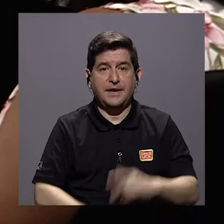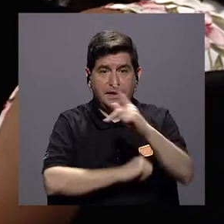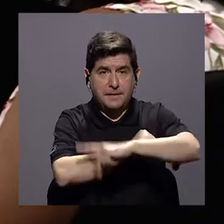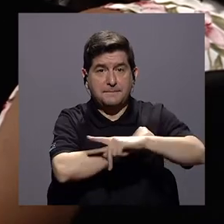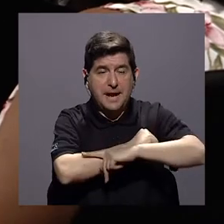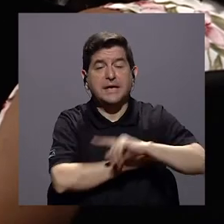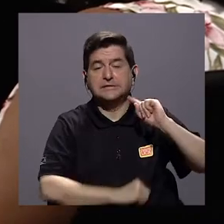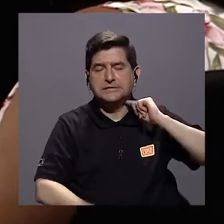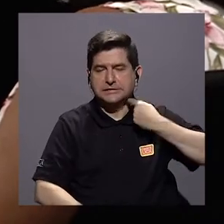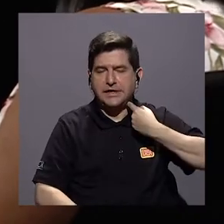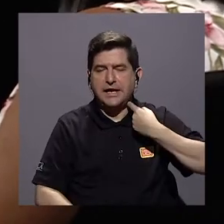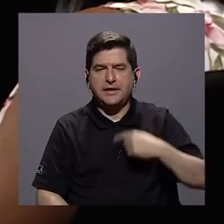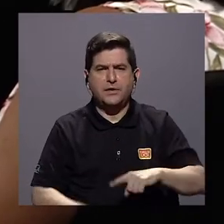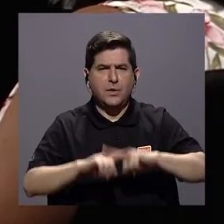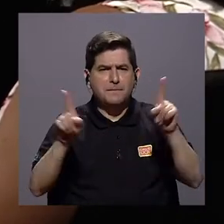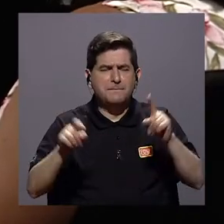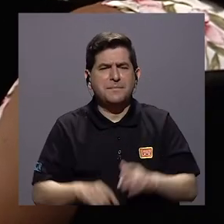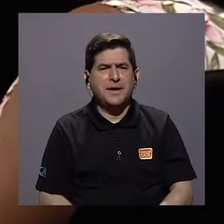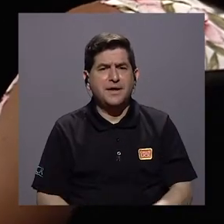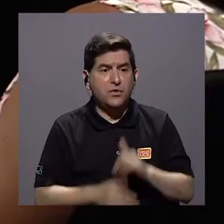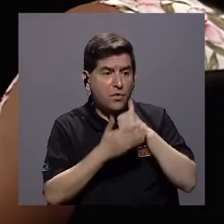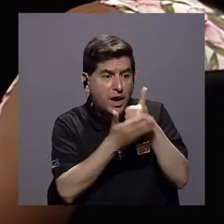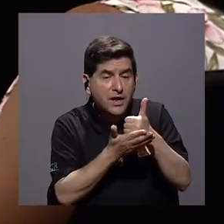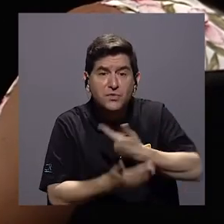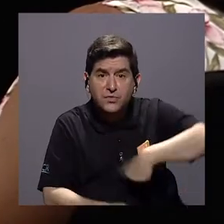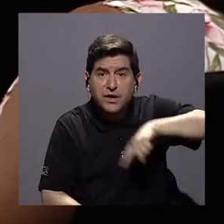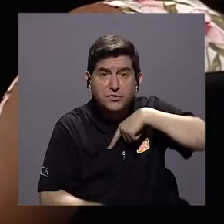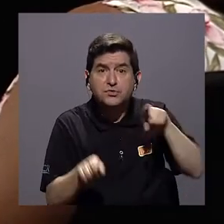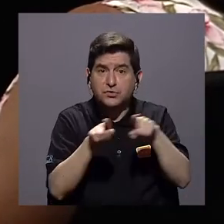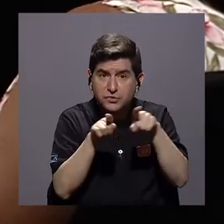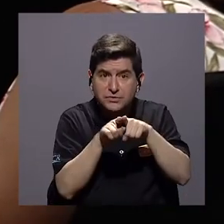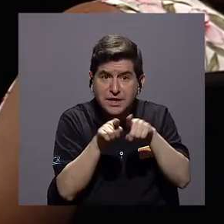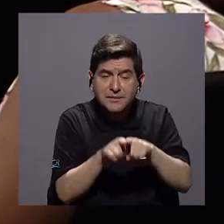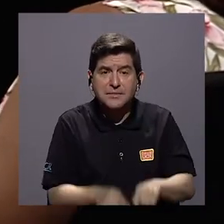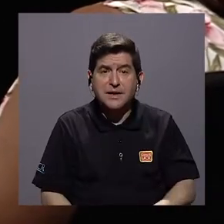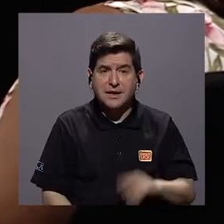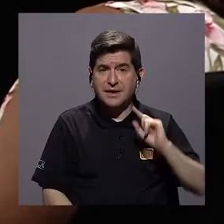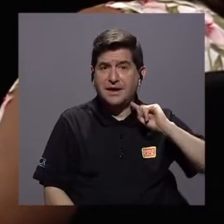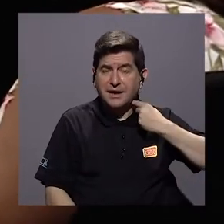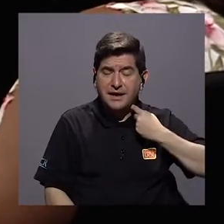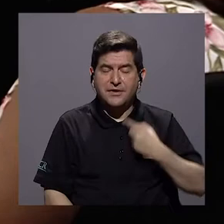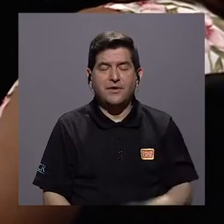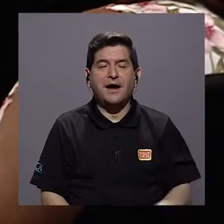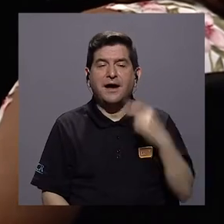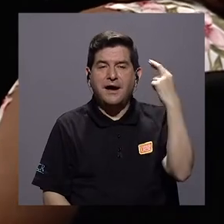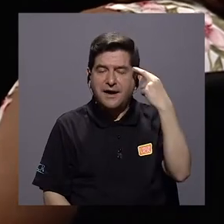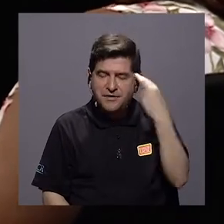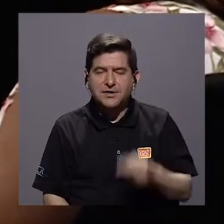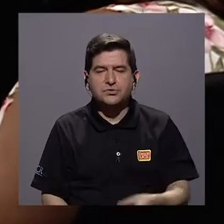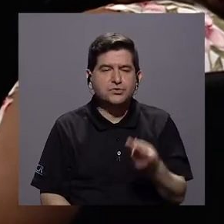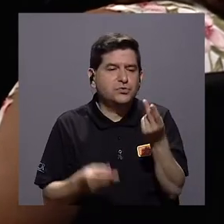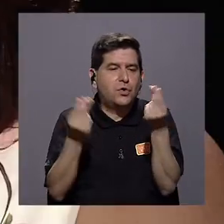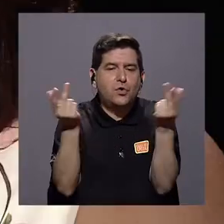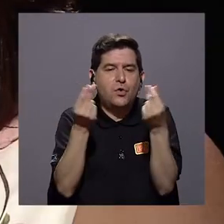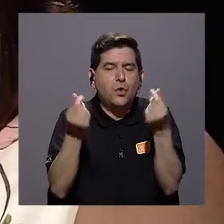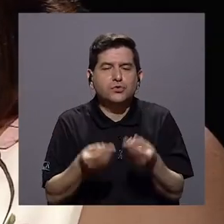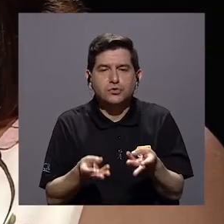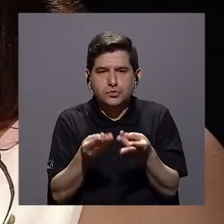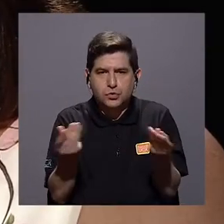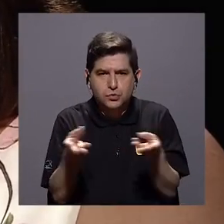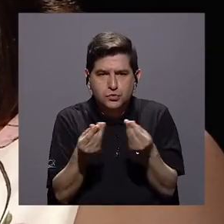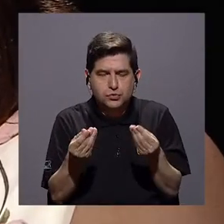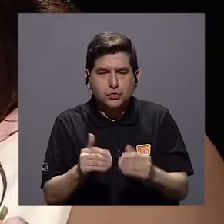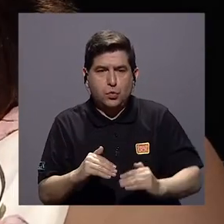que el país es caro. Pero ¿por qué vamos a colaborar a que sea caro? Bueno, somos un país caro porque nuestros costos de producción son